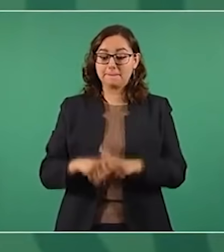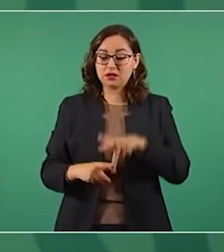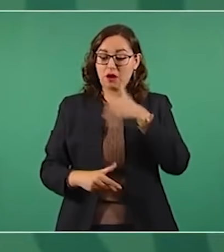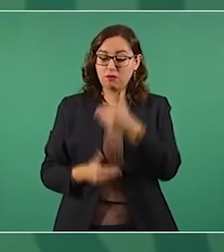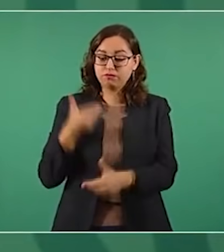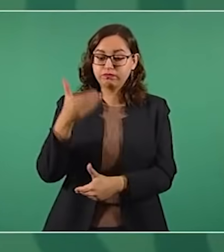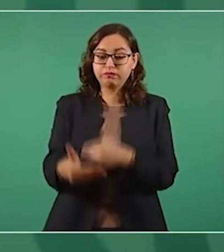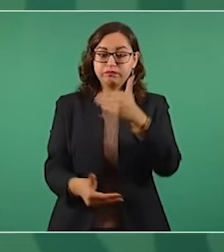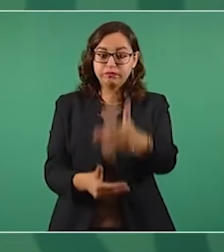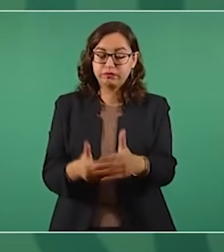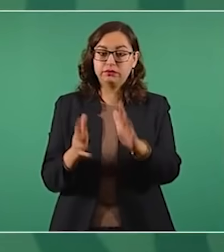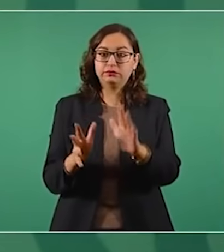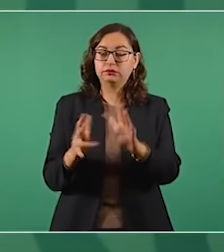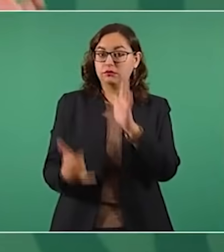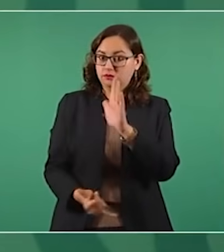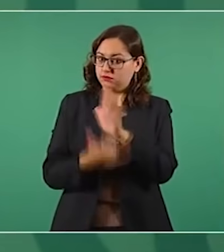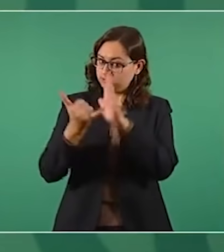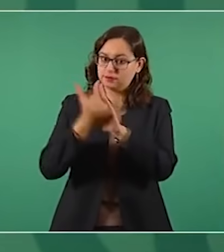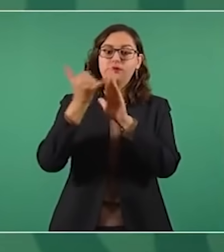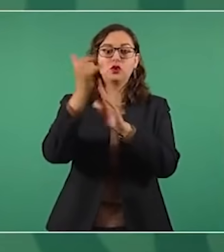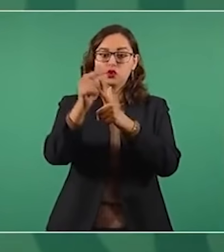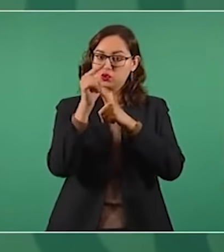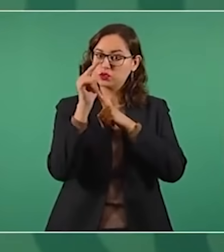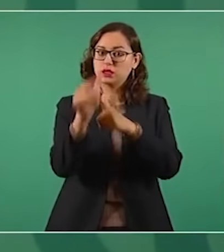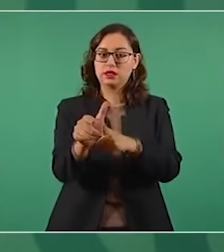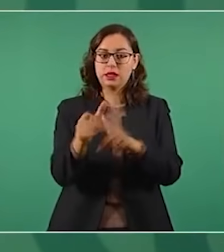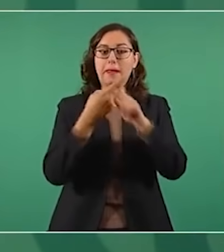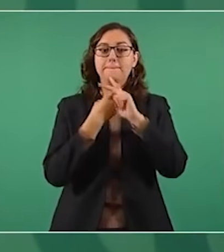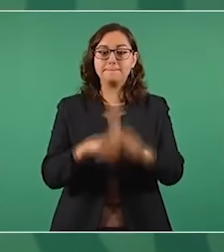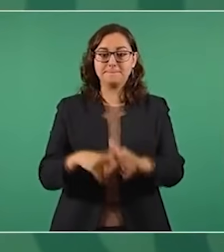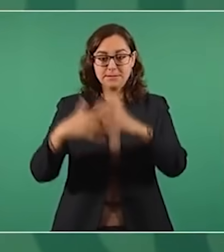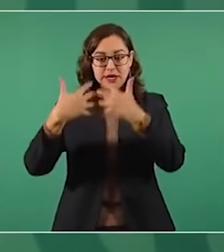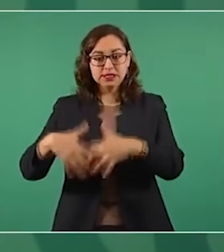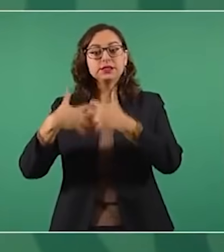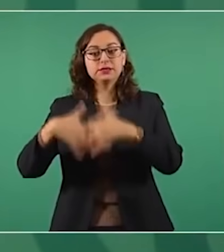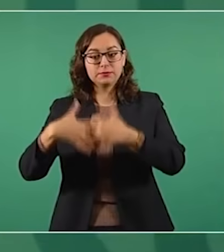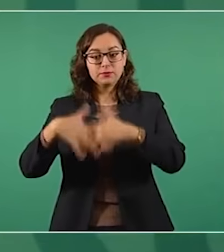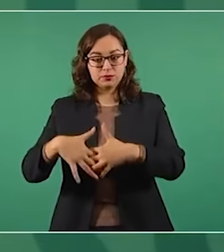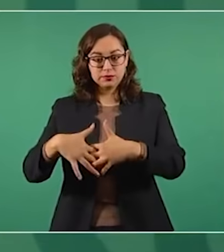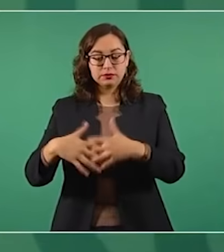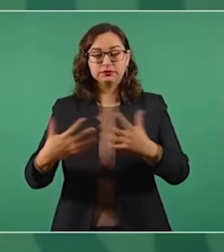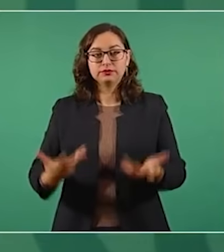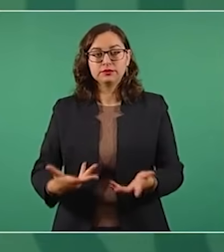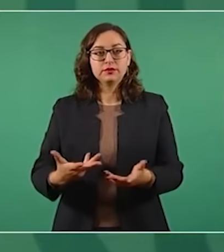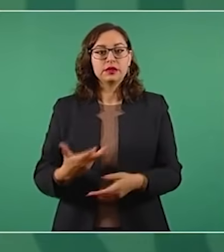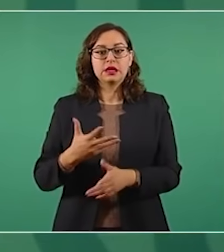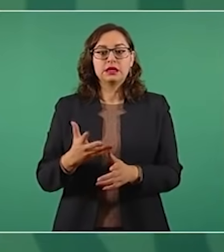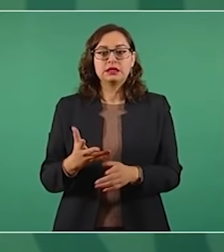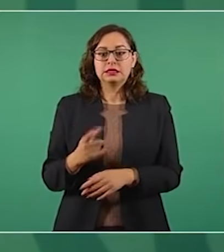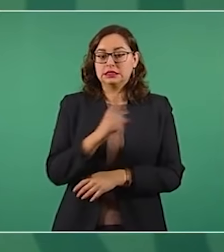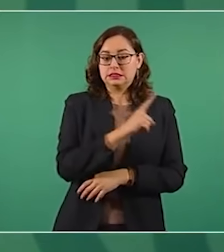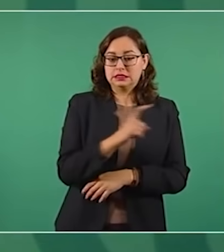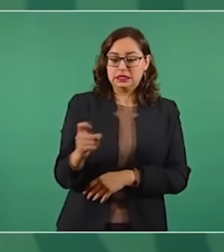terminarse y funcionar. Ya no son 105 metros